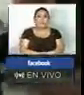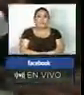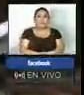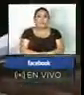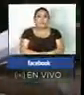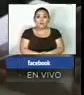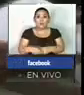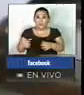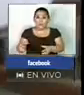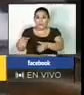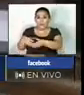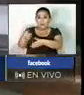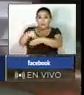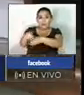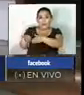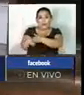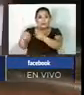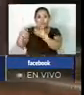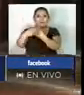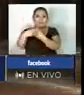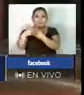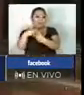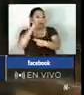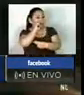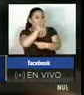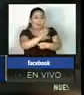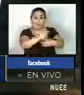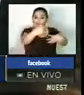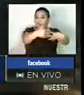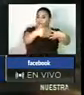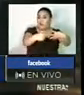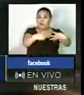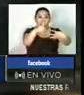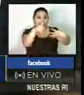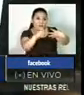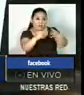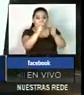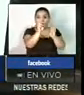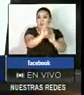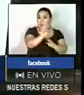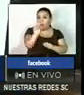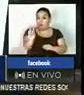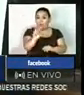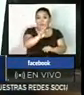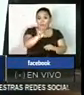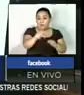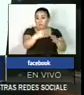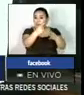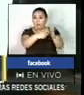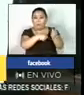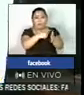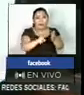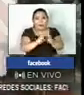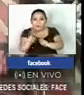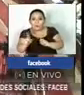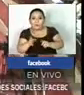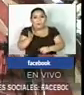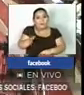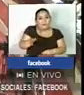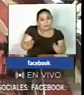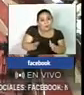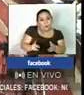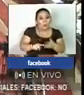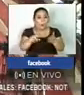Los diputados del partido Arena piden dejar sin efecto la ley de cuarentena y los decretos 22 y 23 que prohíben la circulación del transporte colectivo,